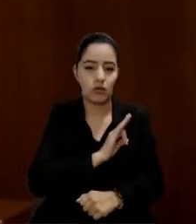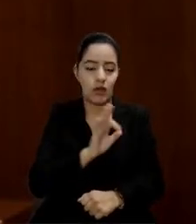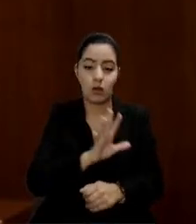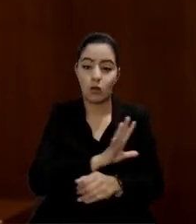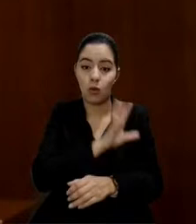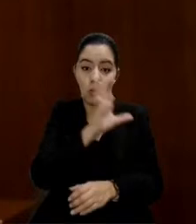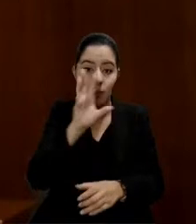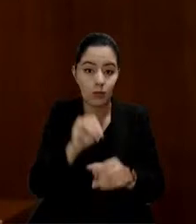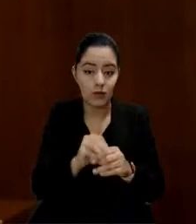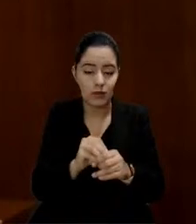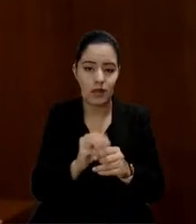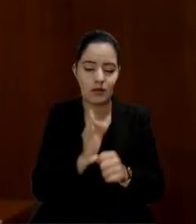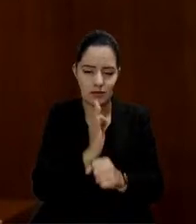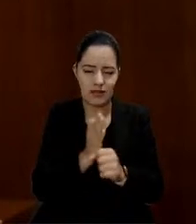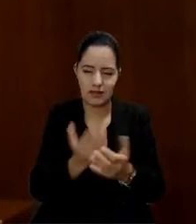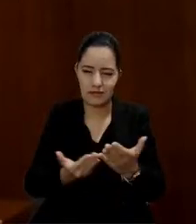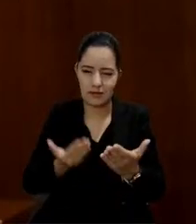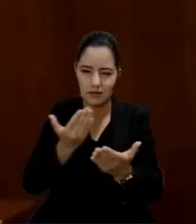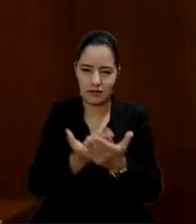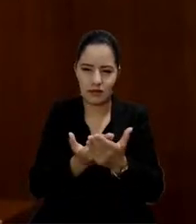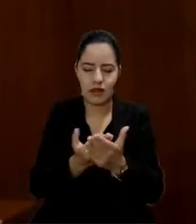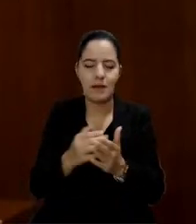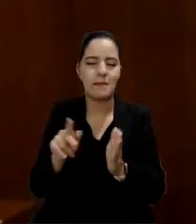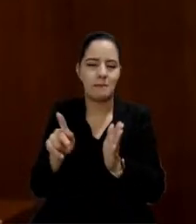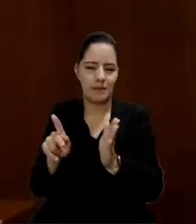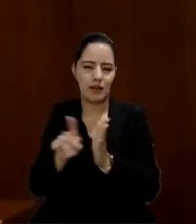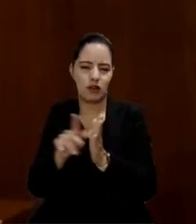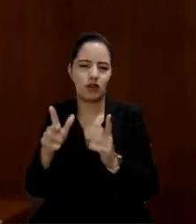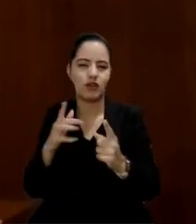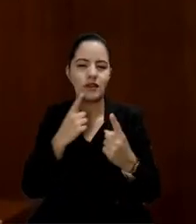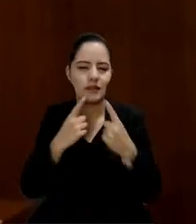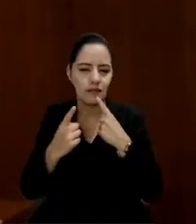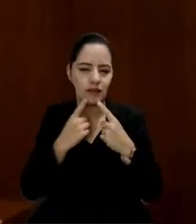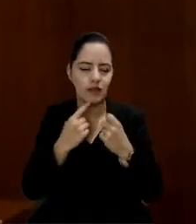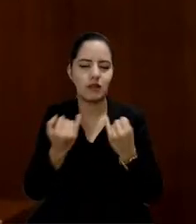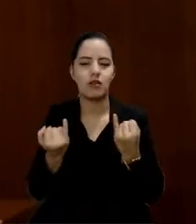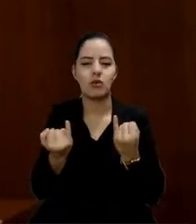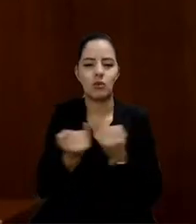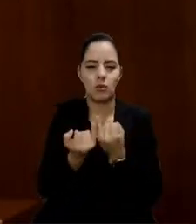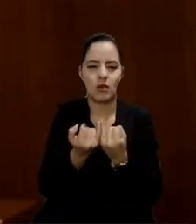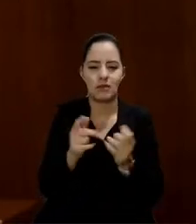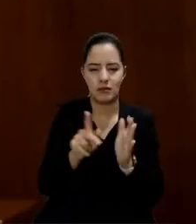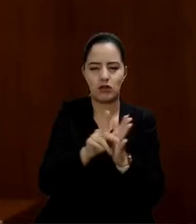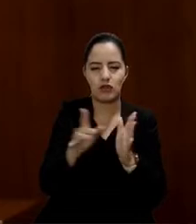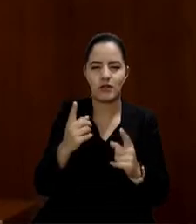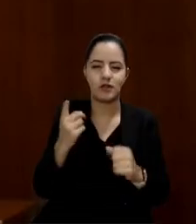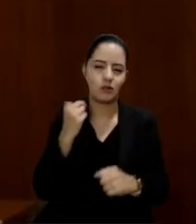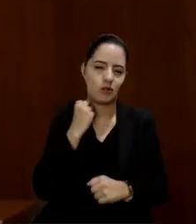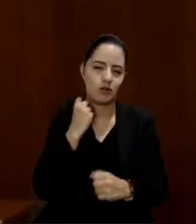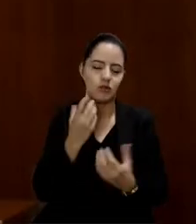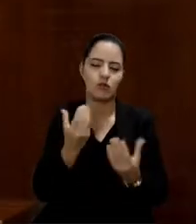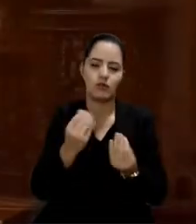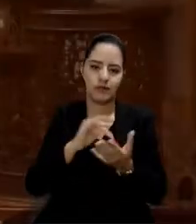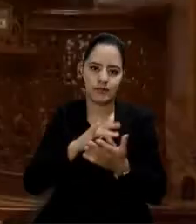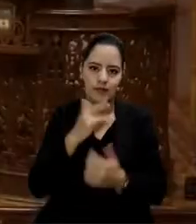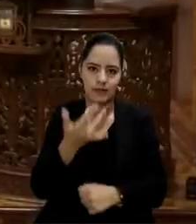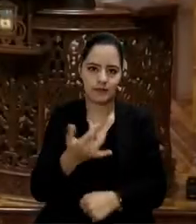completa la presente iniciativa en el diario de debates y la Gaceta Parlamentaria. Es cuanto, muchas gracias.